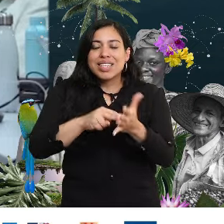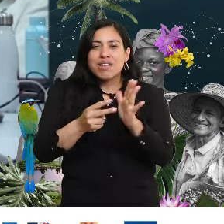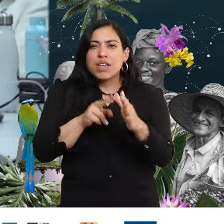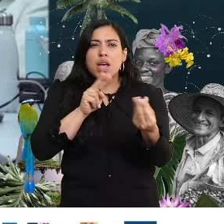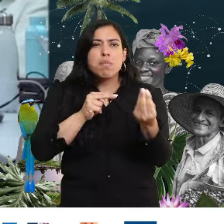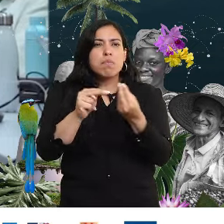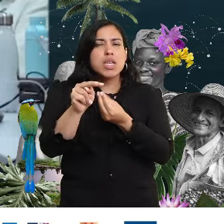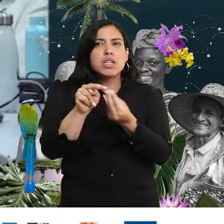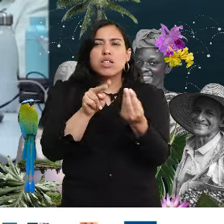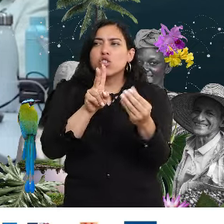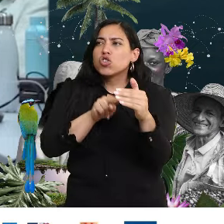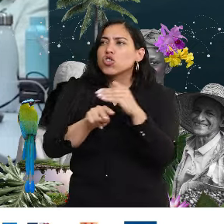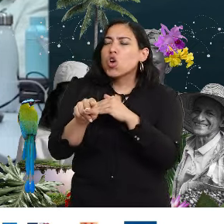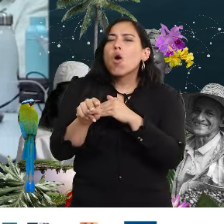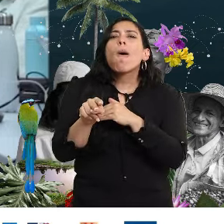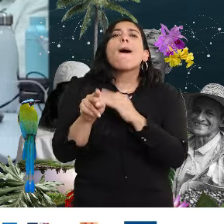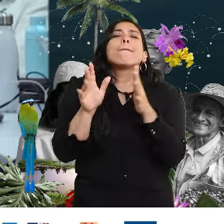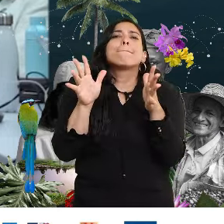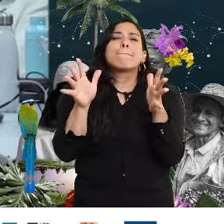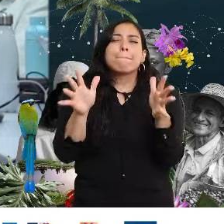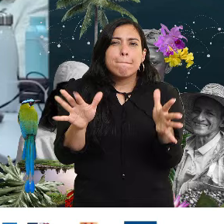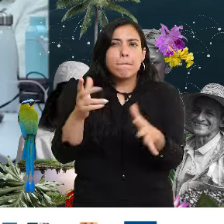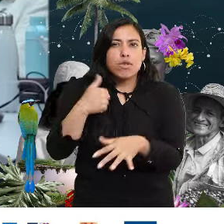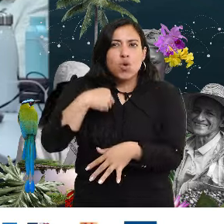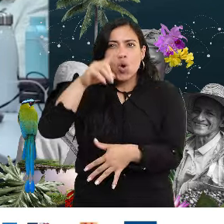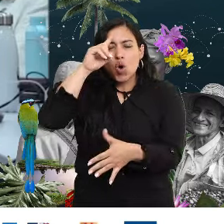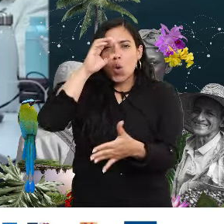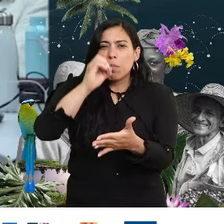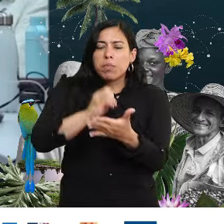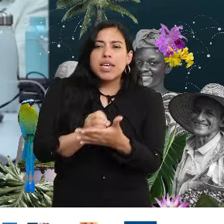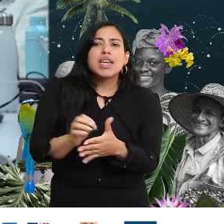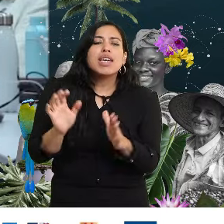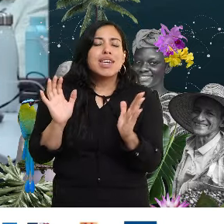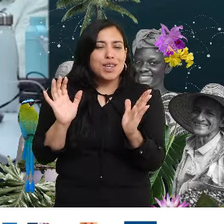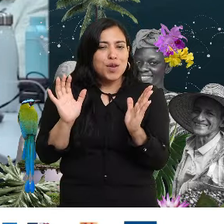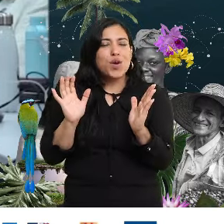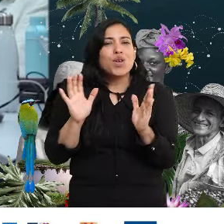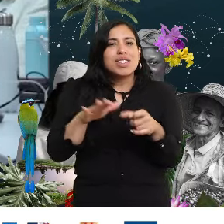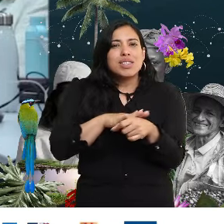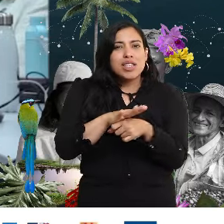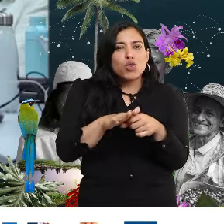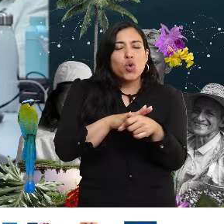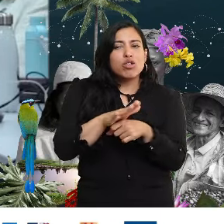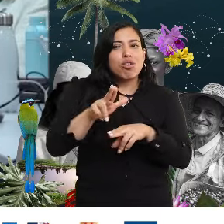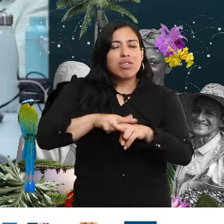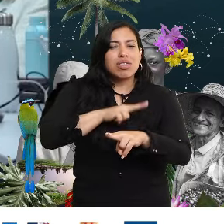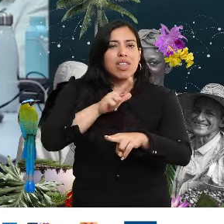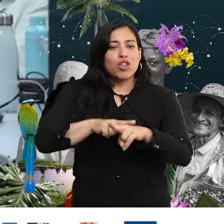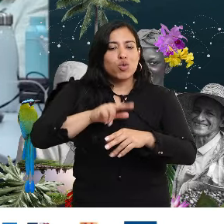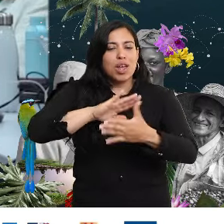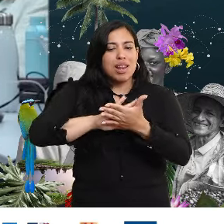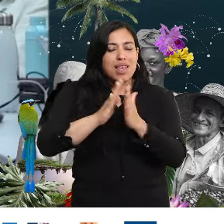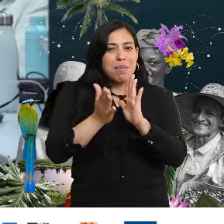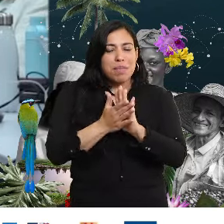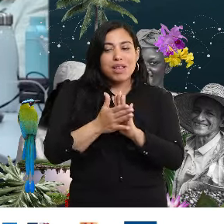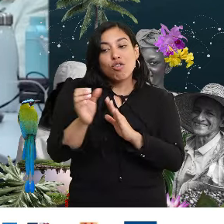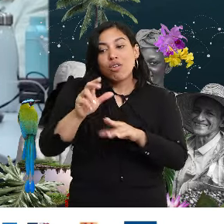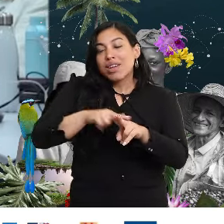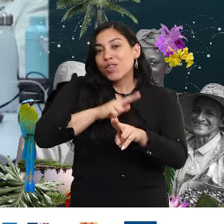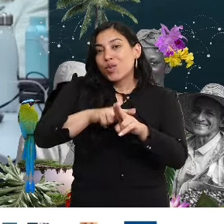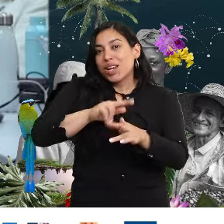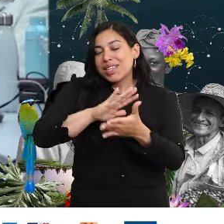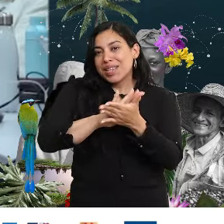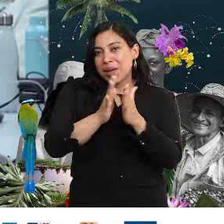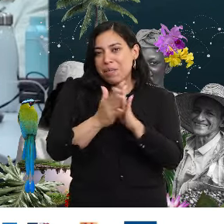visiones y miradas lo que consideramos como esa naturaleza en paz y paz con la naturaleza.